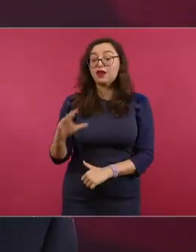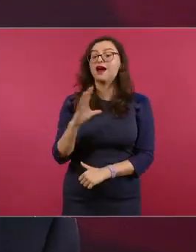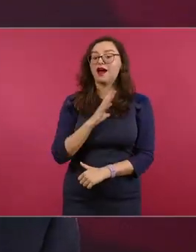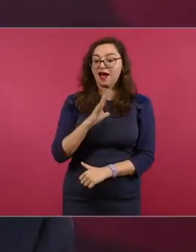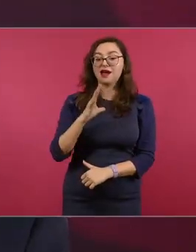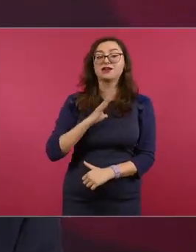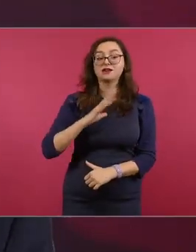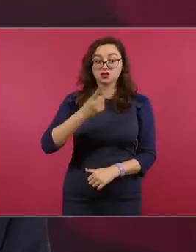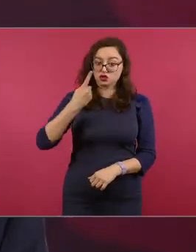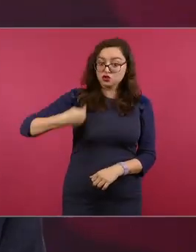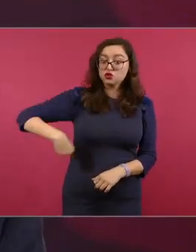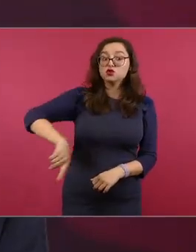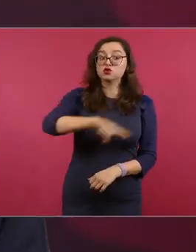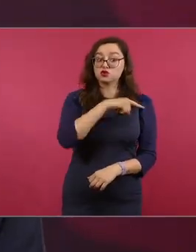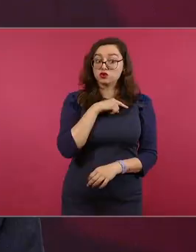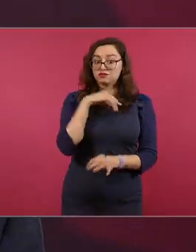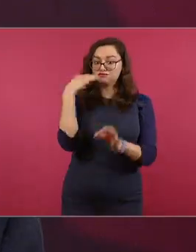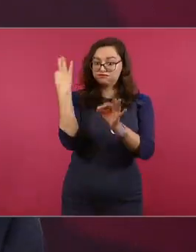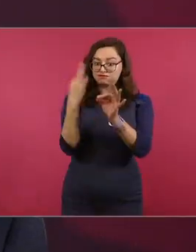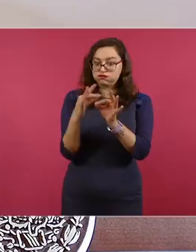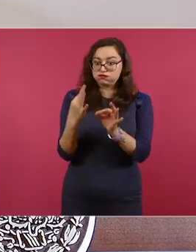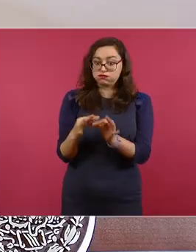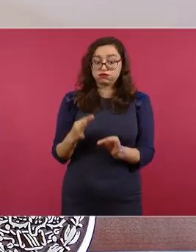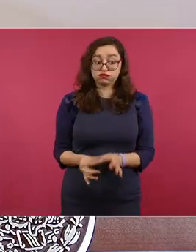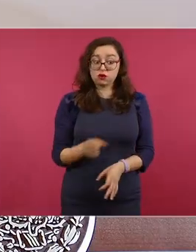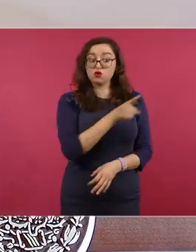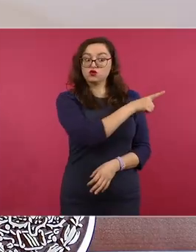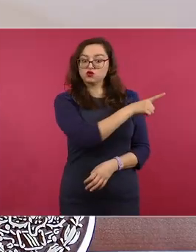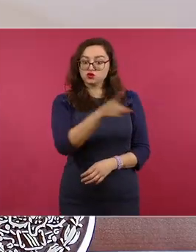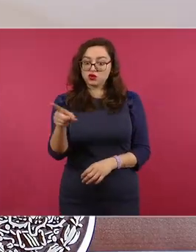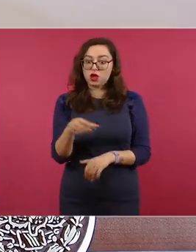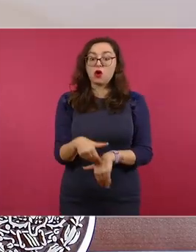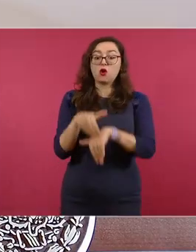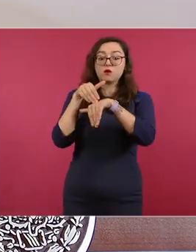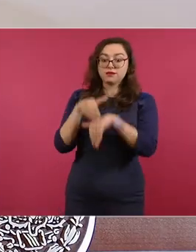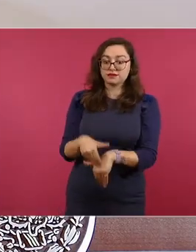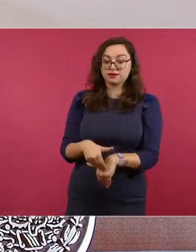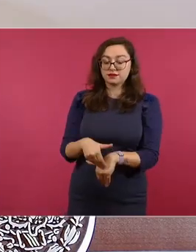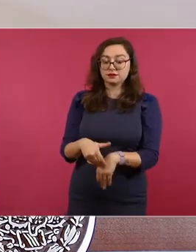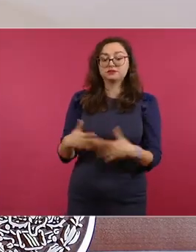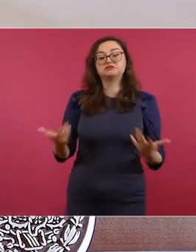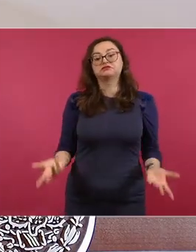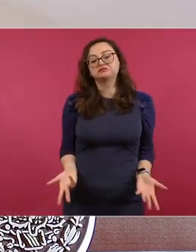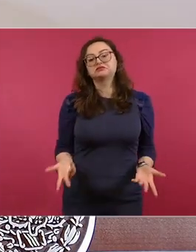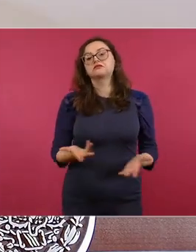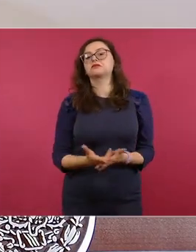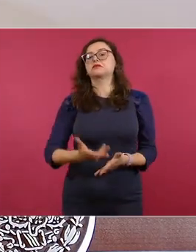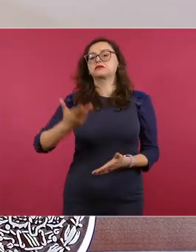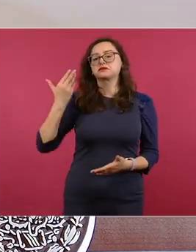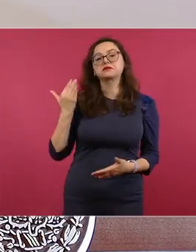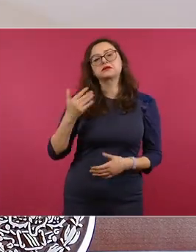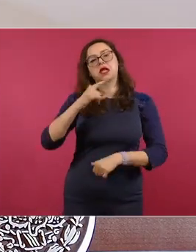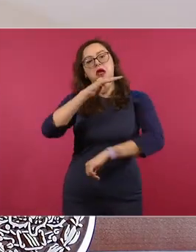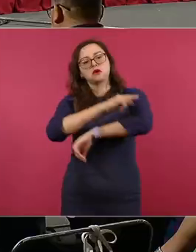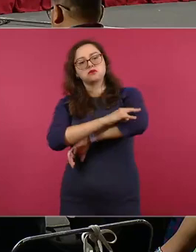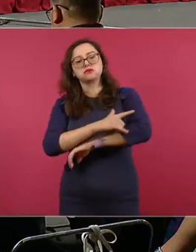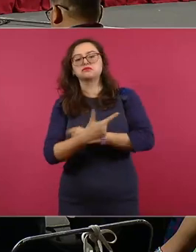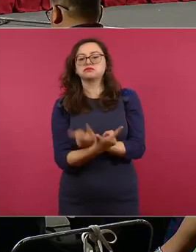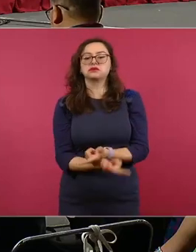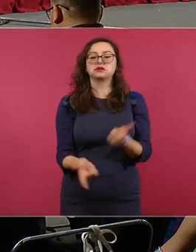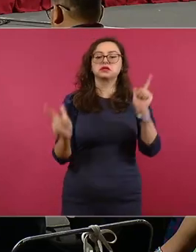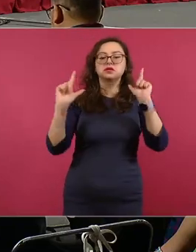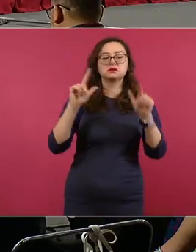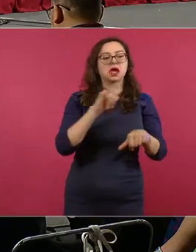correspondía hacia nosotros y a ellos. Mandaban las líneas aéreas en lo general y muchas otras empresas que había que